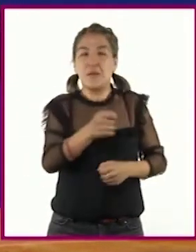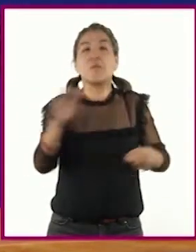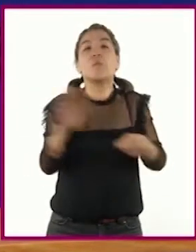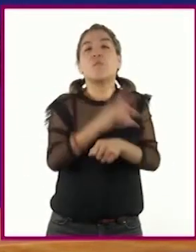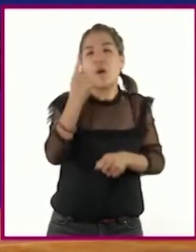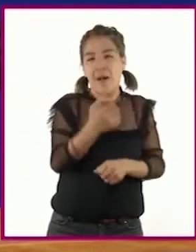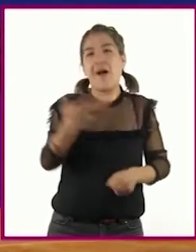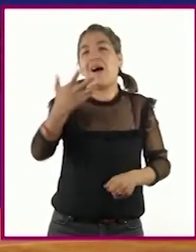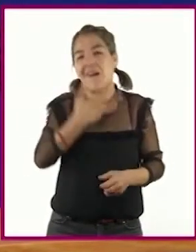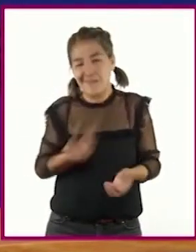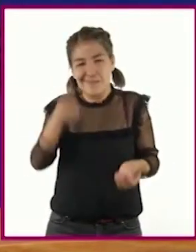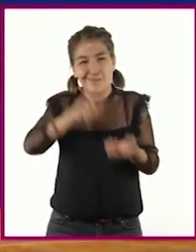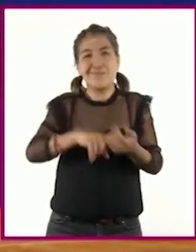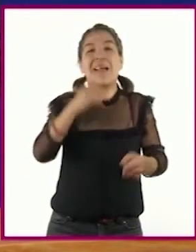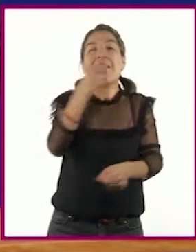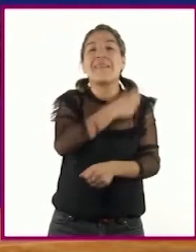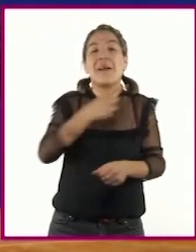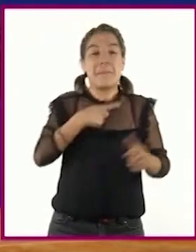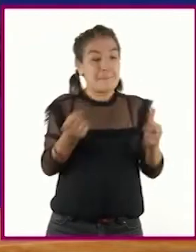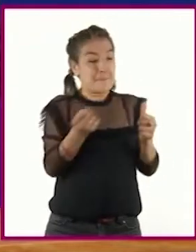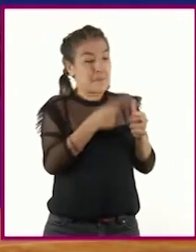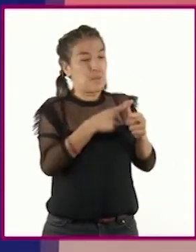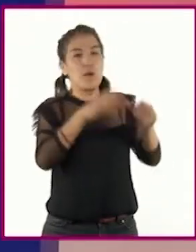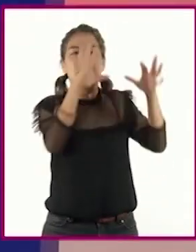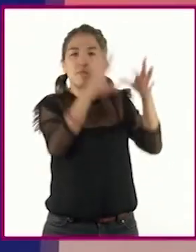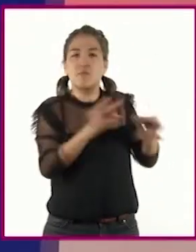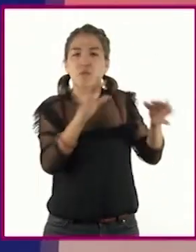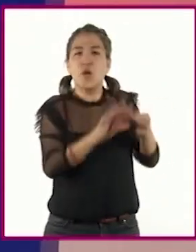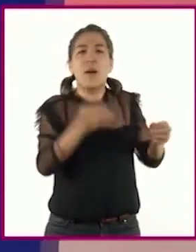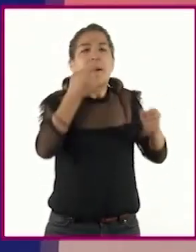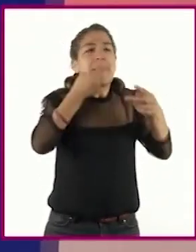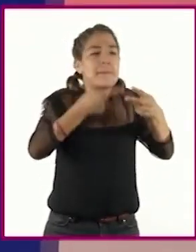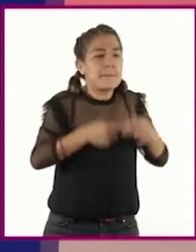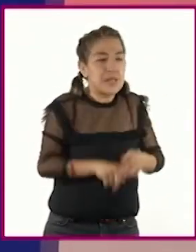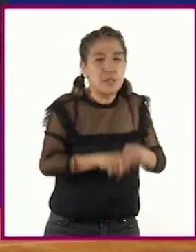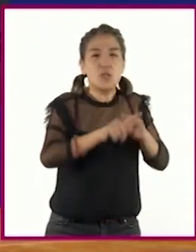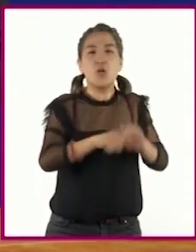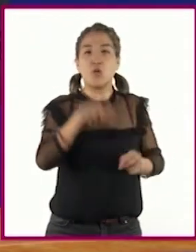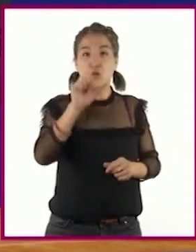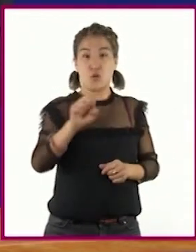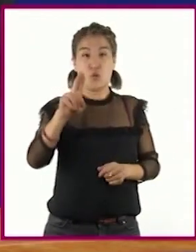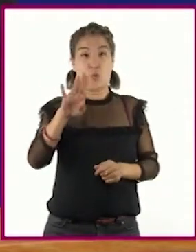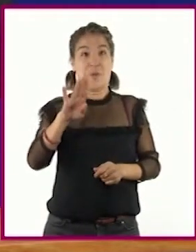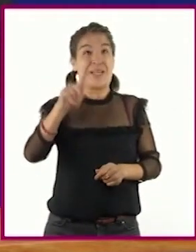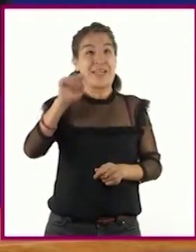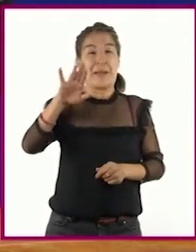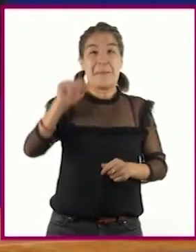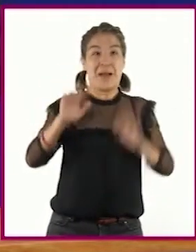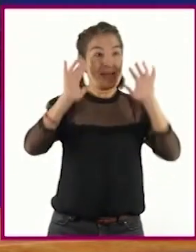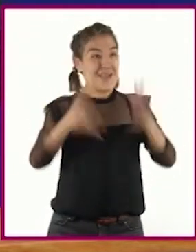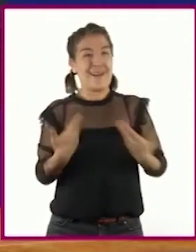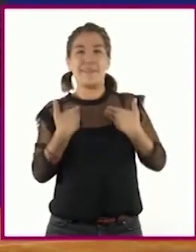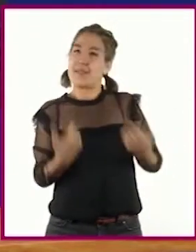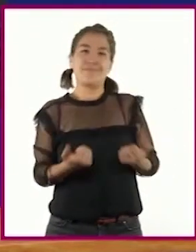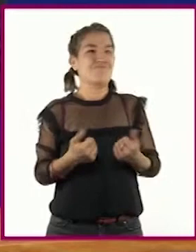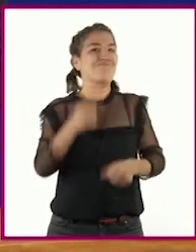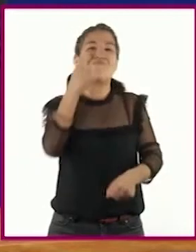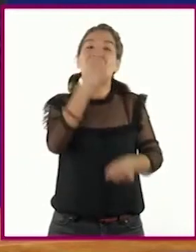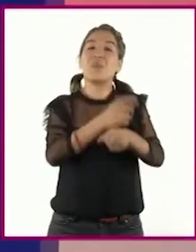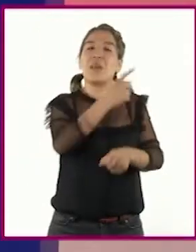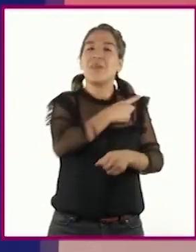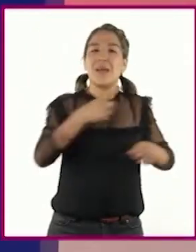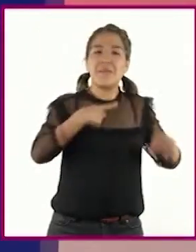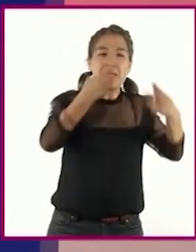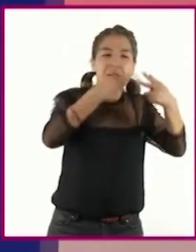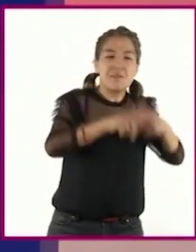debe existir una introducción al contenido. Un subtema no puede entenderse si no está bien